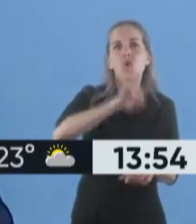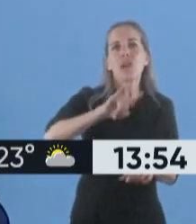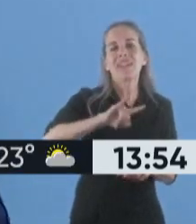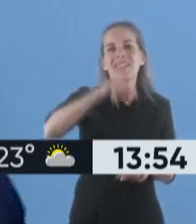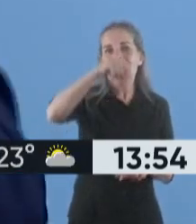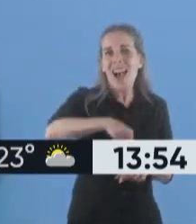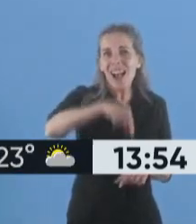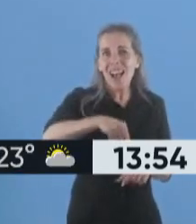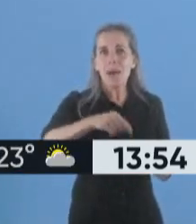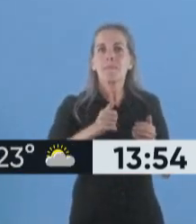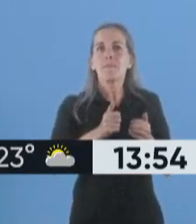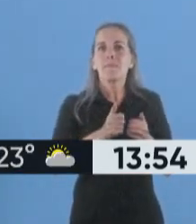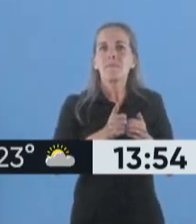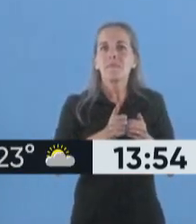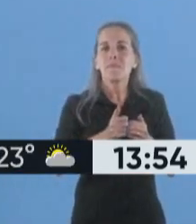abrir